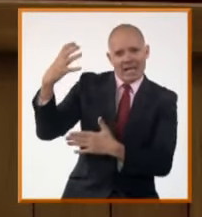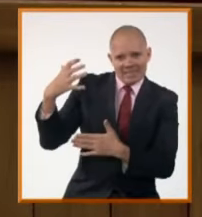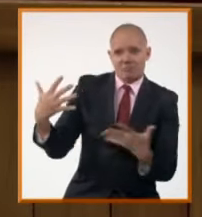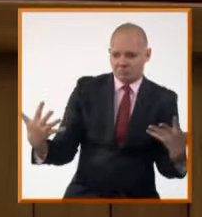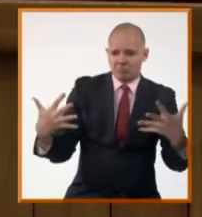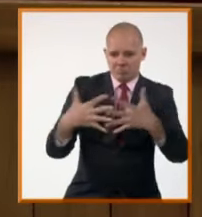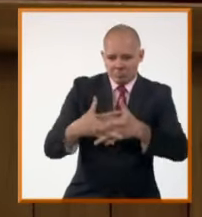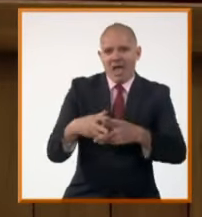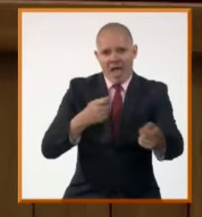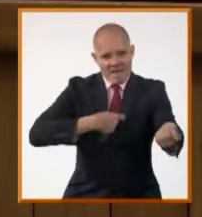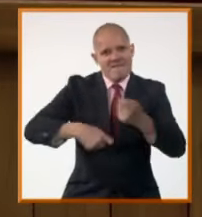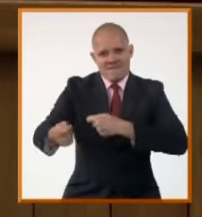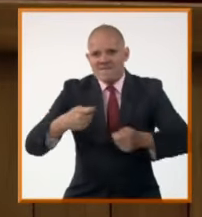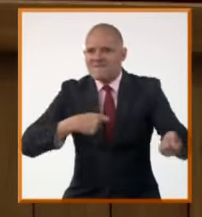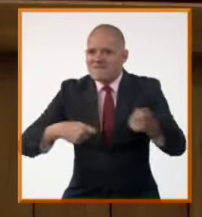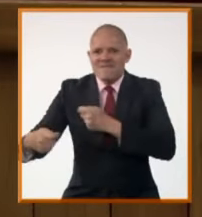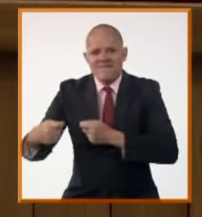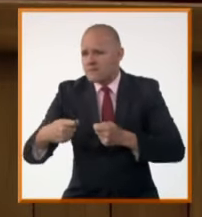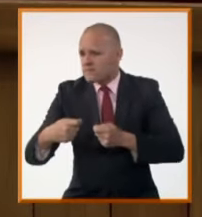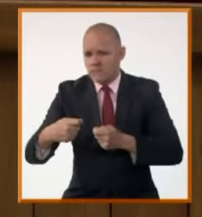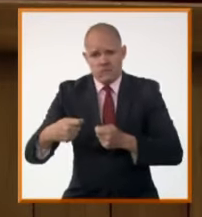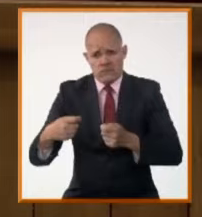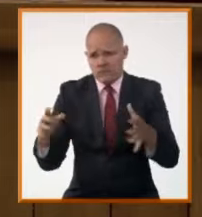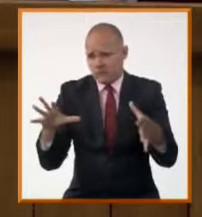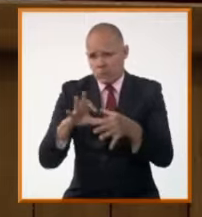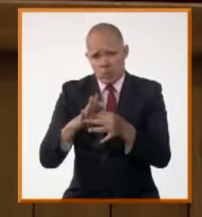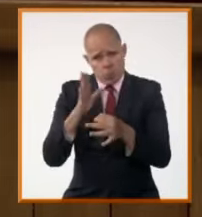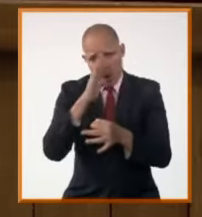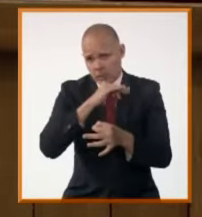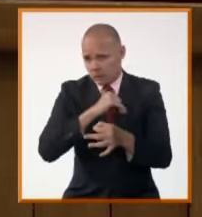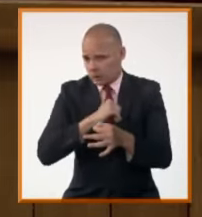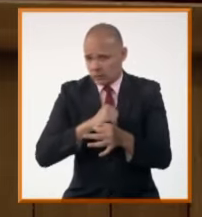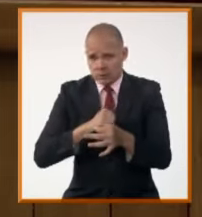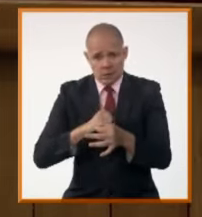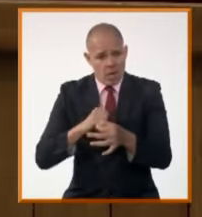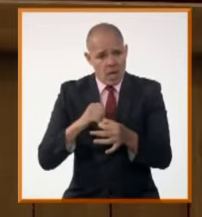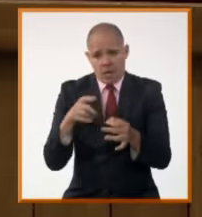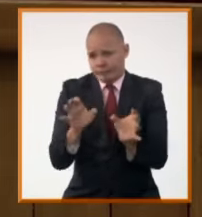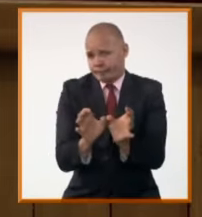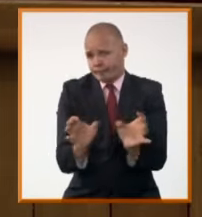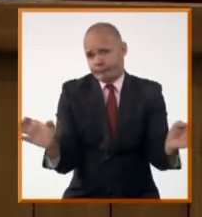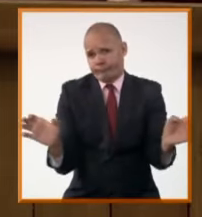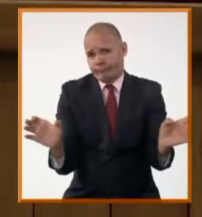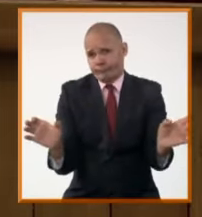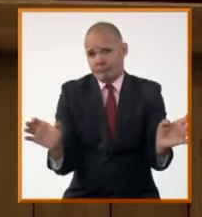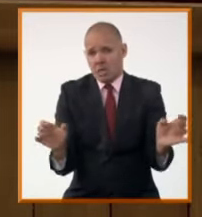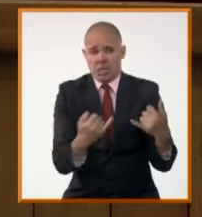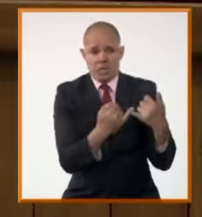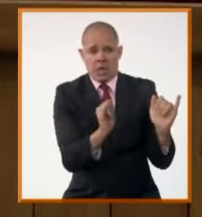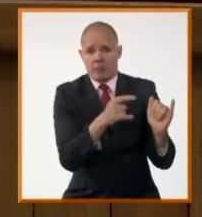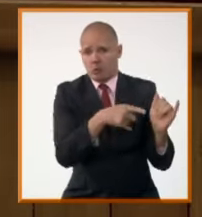abundaré también, ni el necesario vínculo que tiene que ver, el verdadero encadenamiento entre la